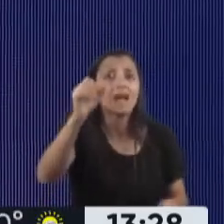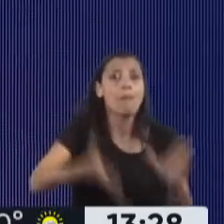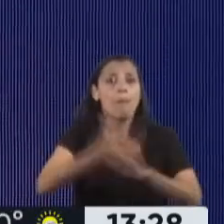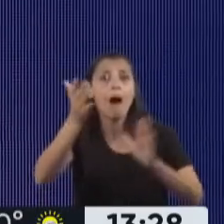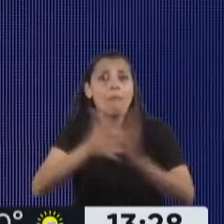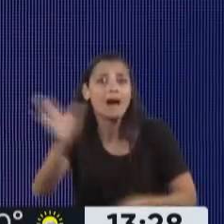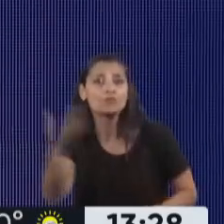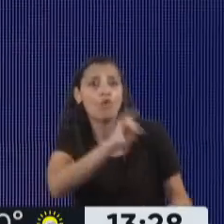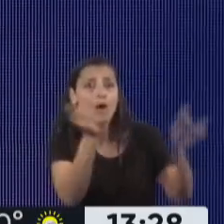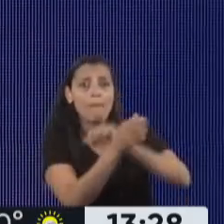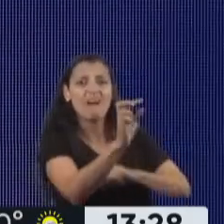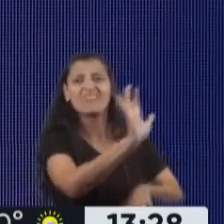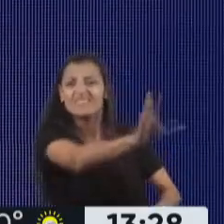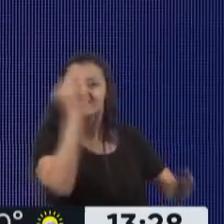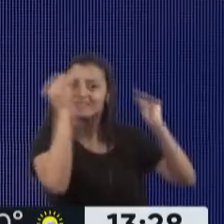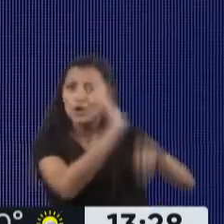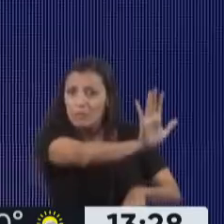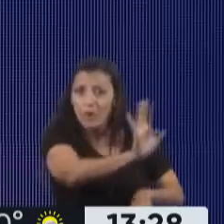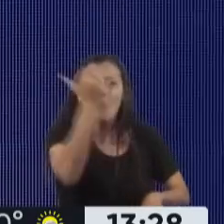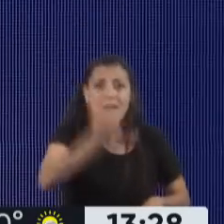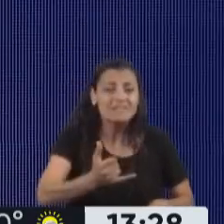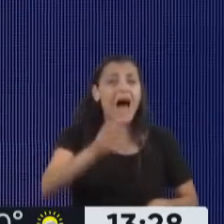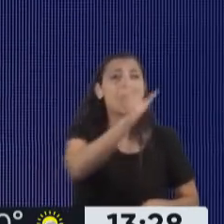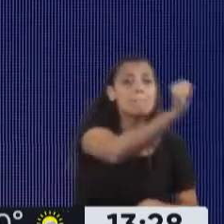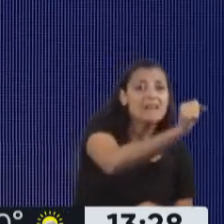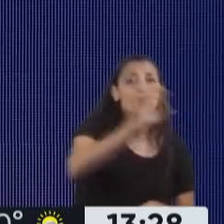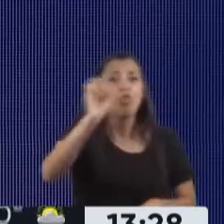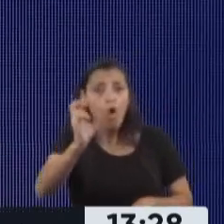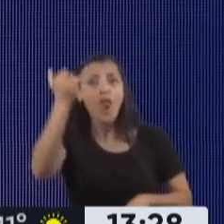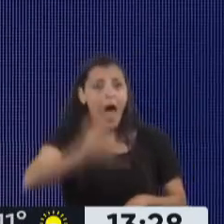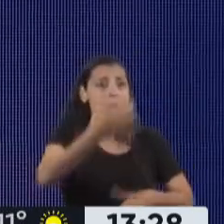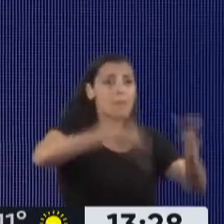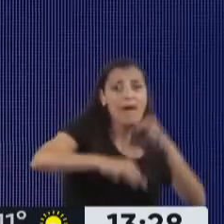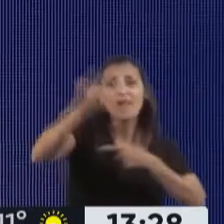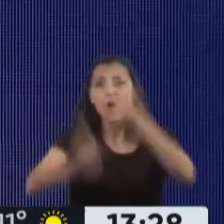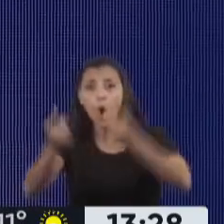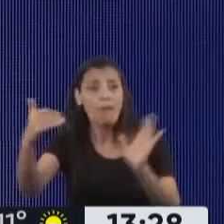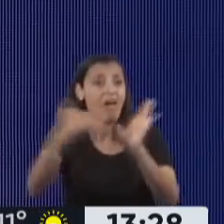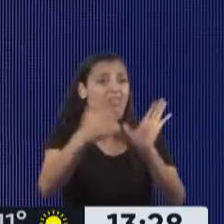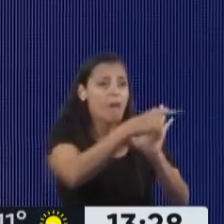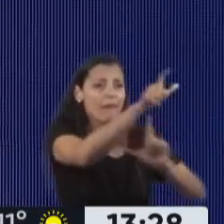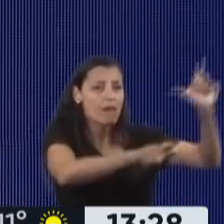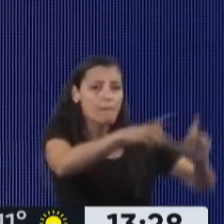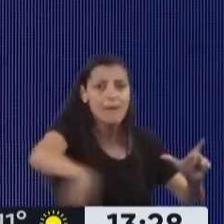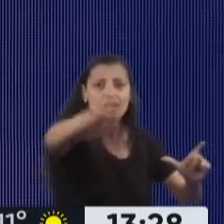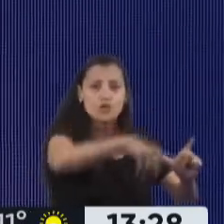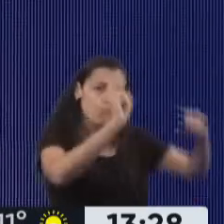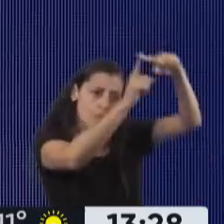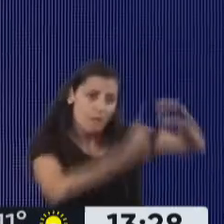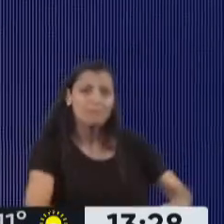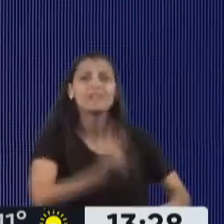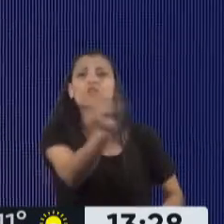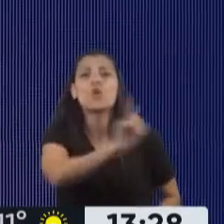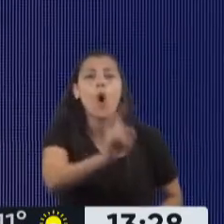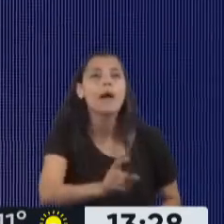no se preocupen, estamos permitiendo que oferta y demanda de dólares se mapeen voluntariamente por los individuos, por lo tanto no van a tener una abrupta caída